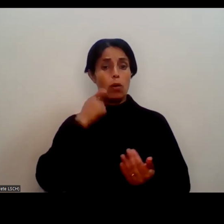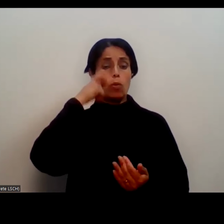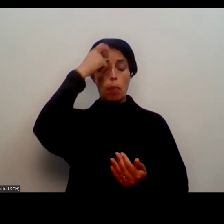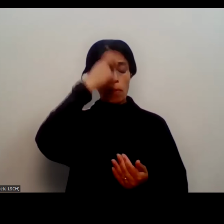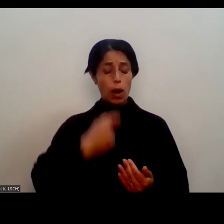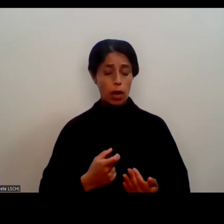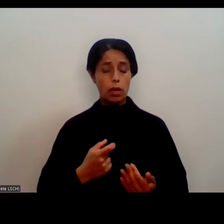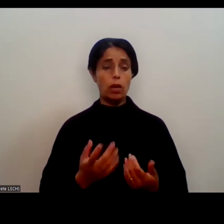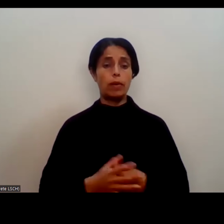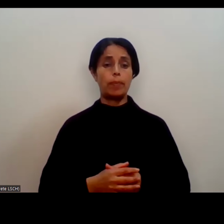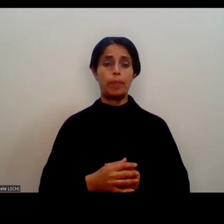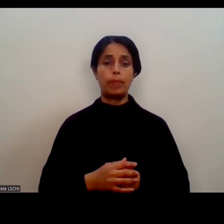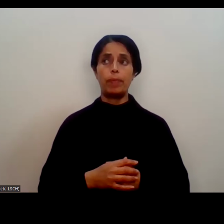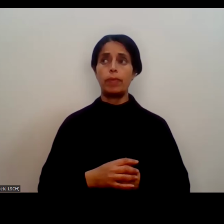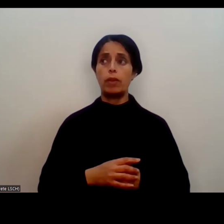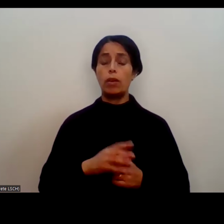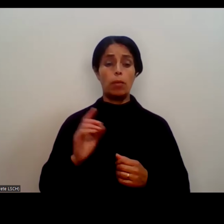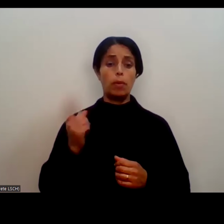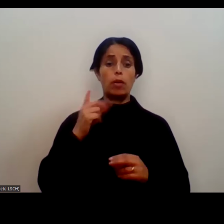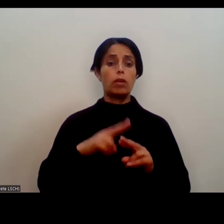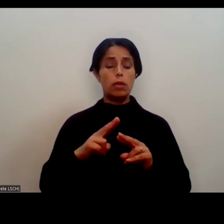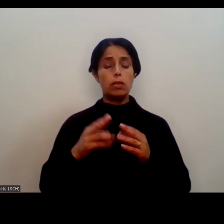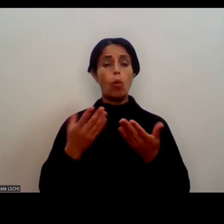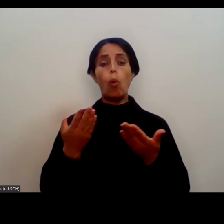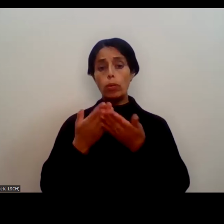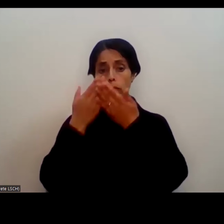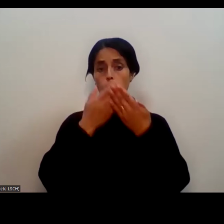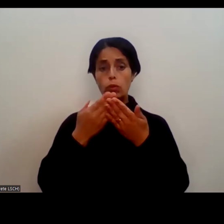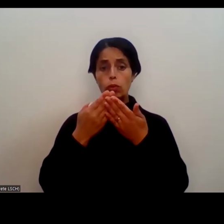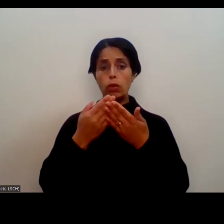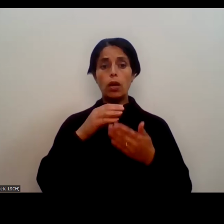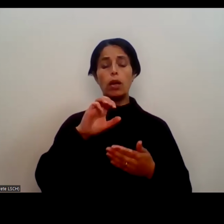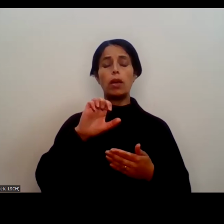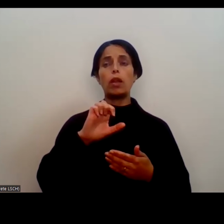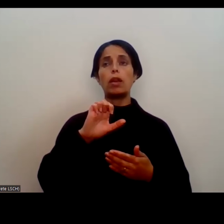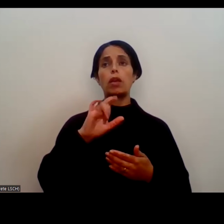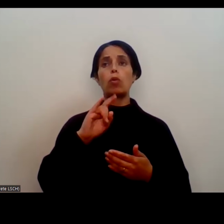Y lo primero que se estudió fue en Eurasia, o sea,